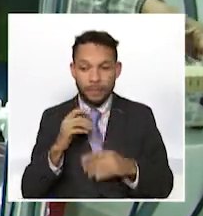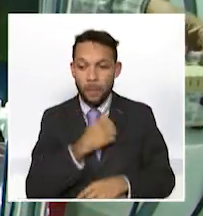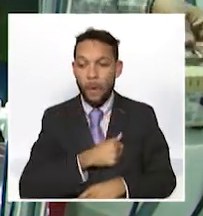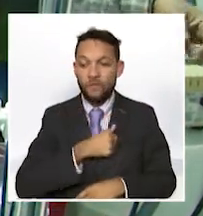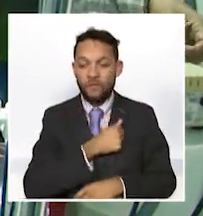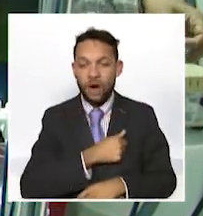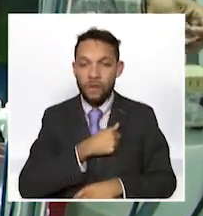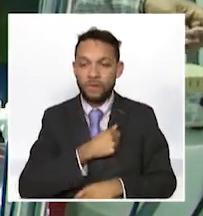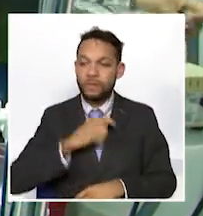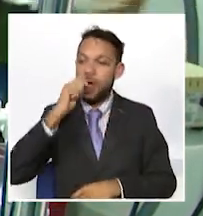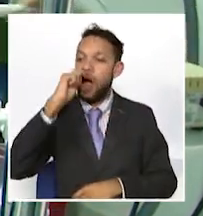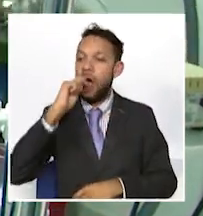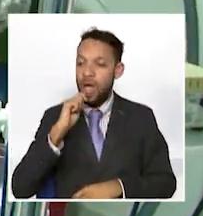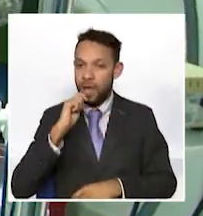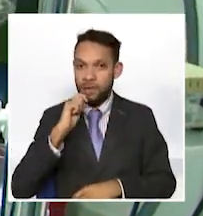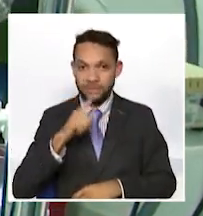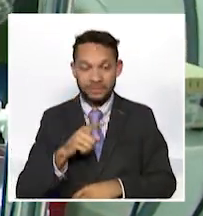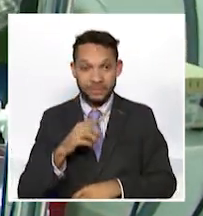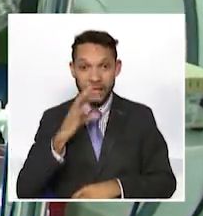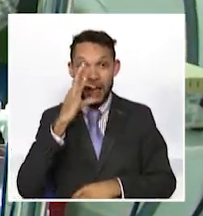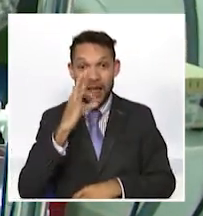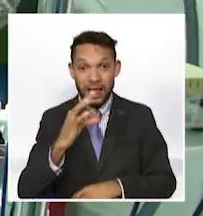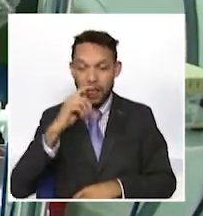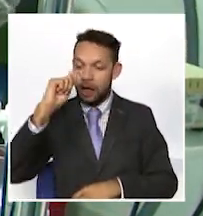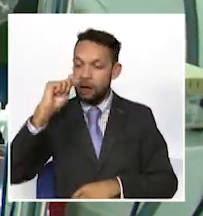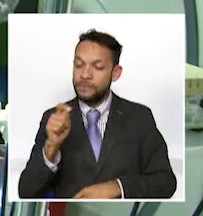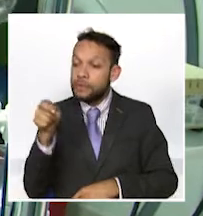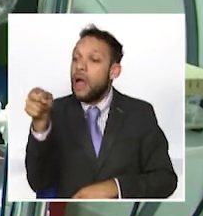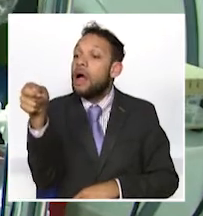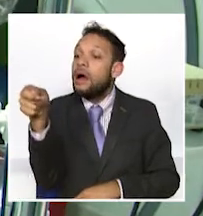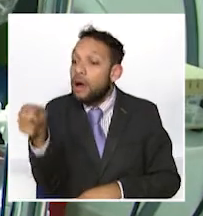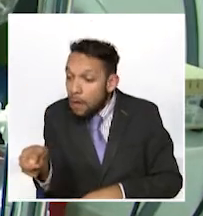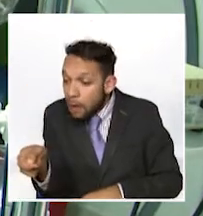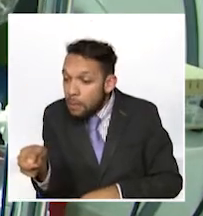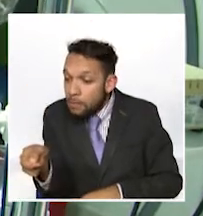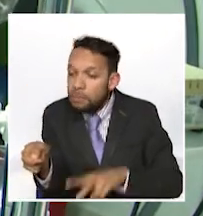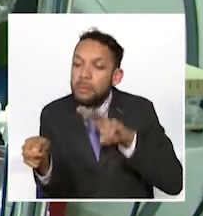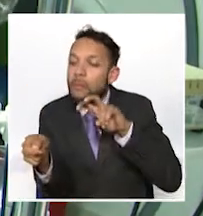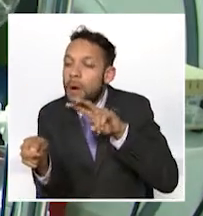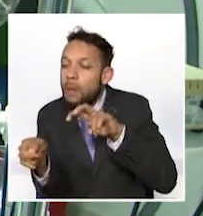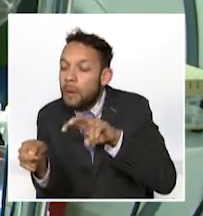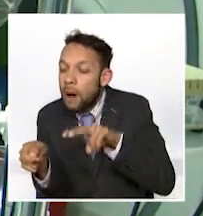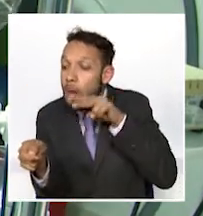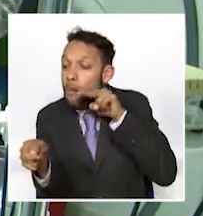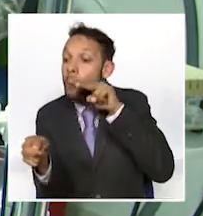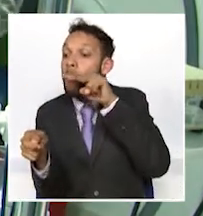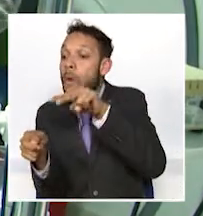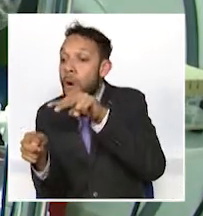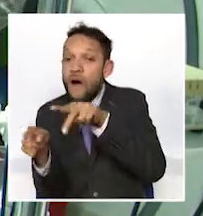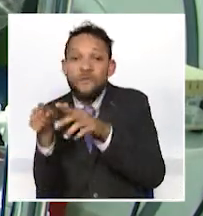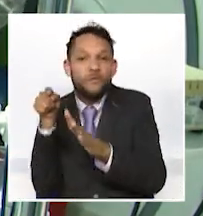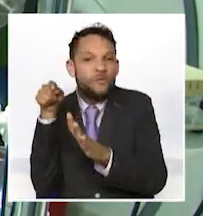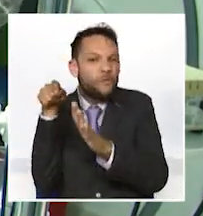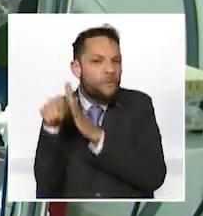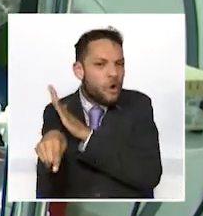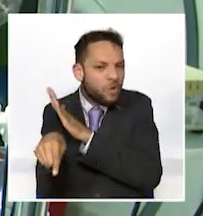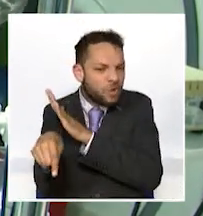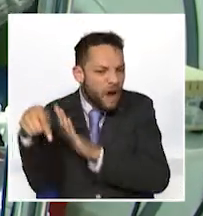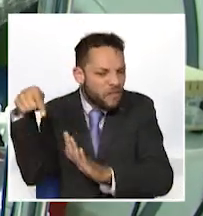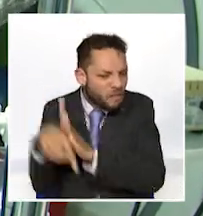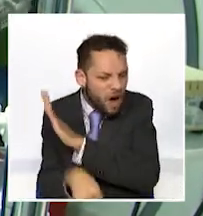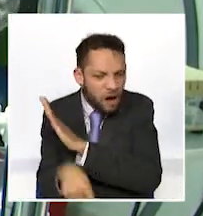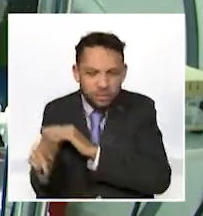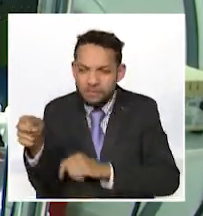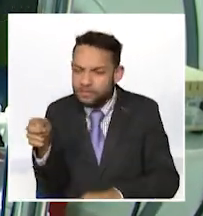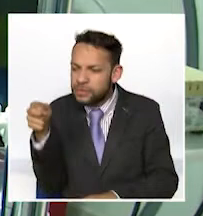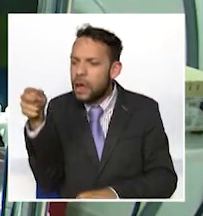bajalenguas? Coge un bajalenguas, nos baja un poquito la lengua, nos mira hacia el fondo, hacia el trasfondo,